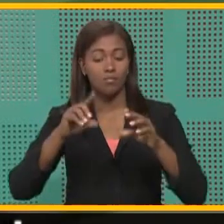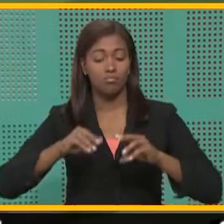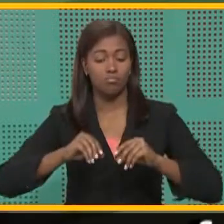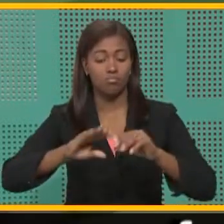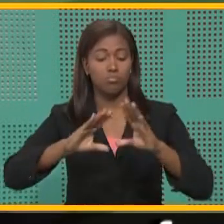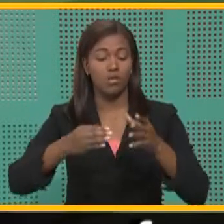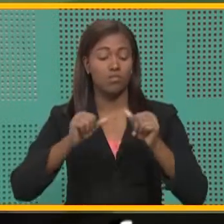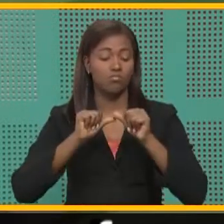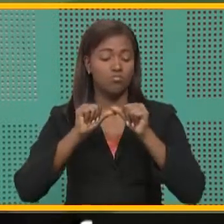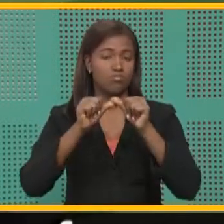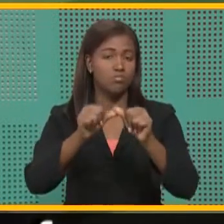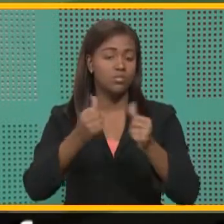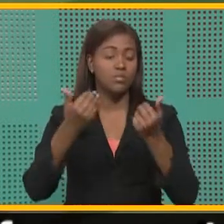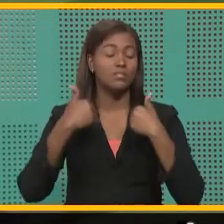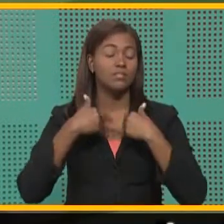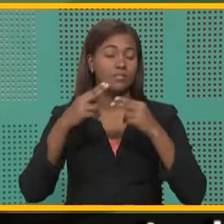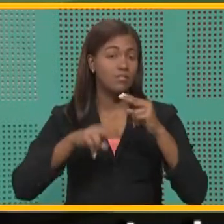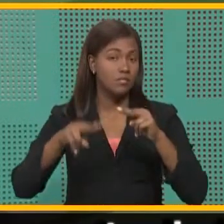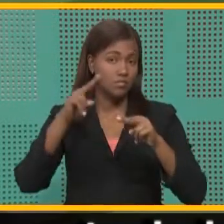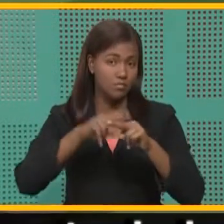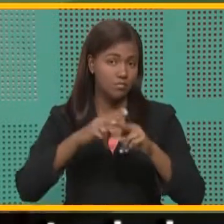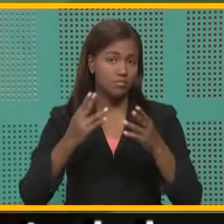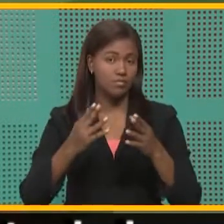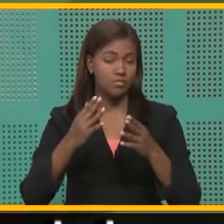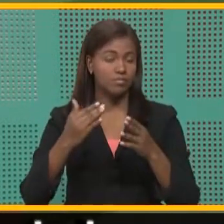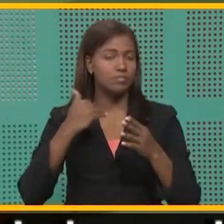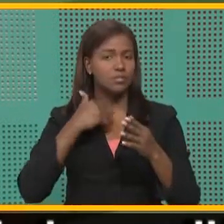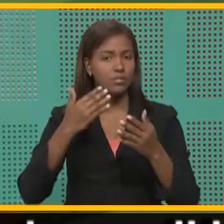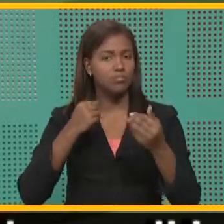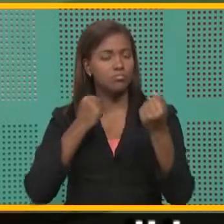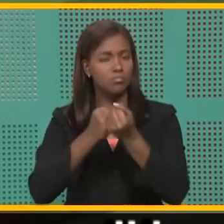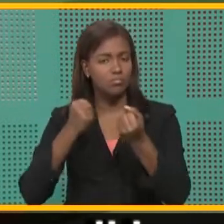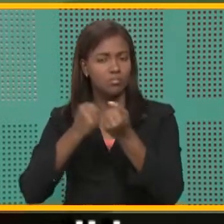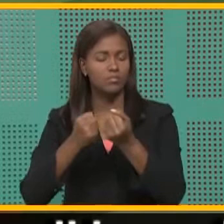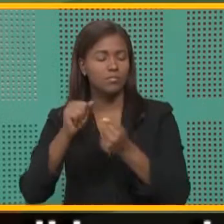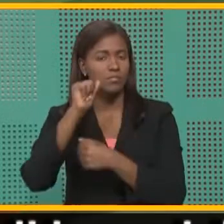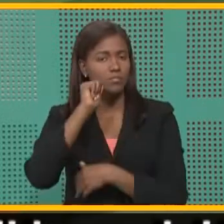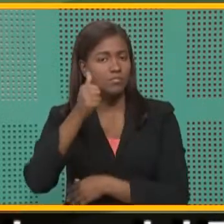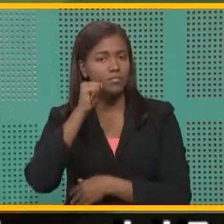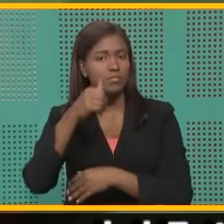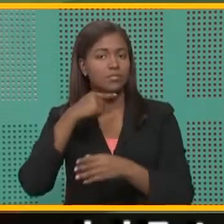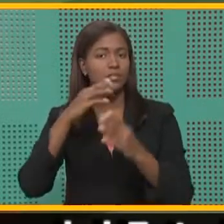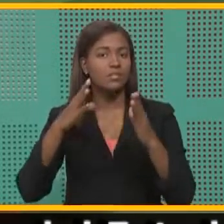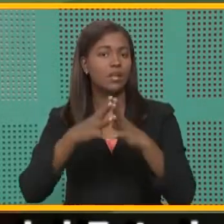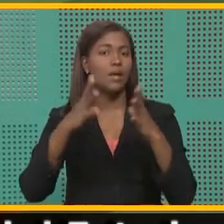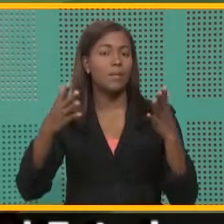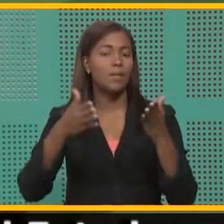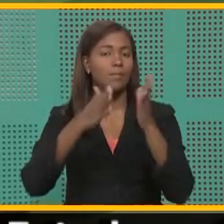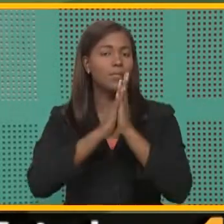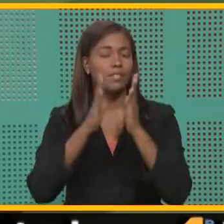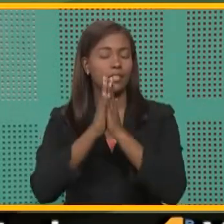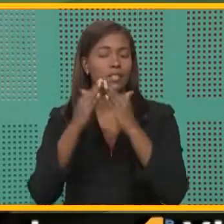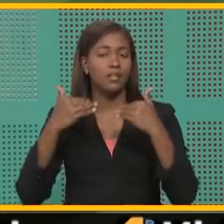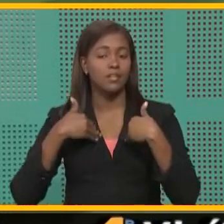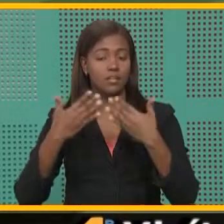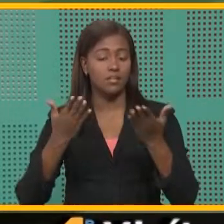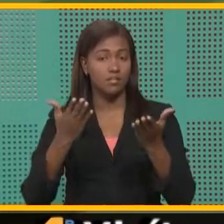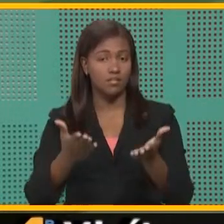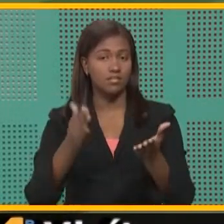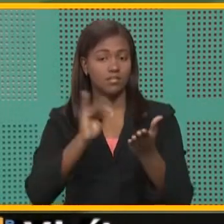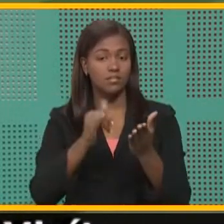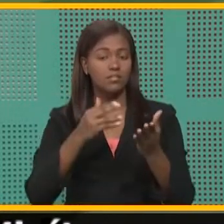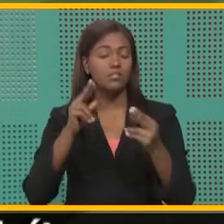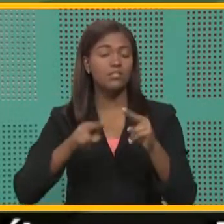seguido en crecimiento, ha seguido aportando cada día a una mayor demanda de alimentación